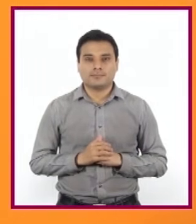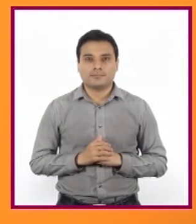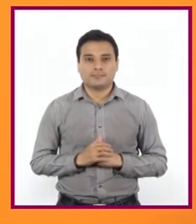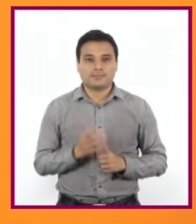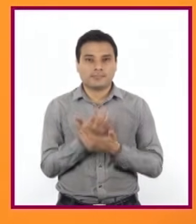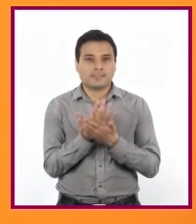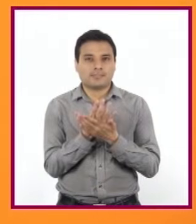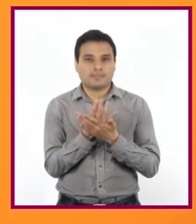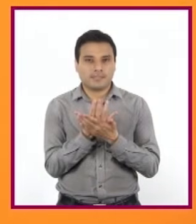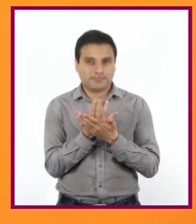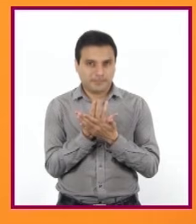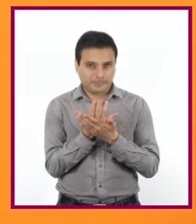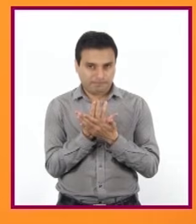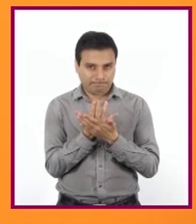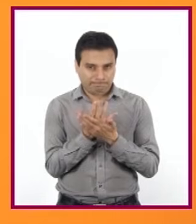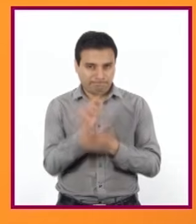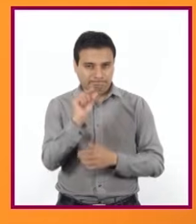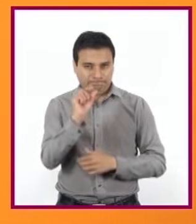Vamos a esperar unos minutos